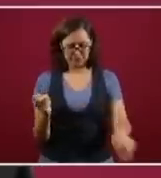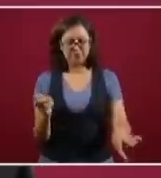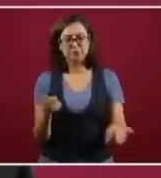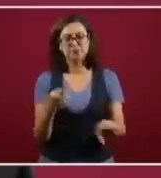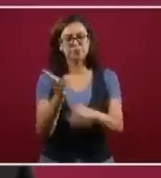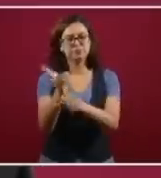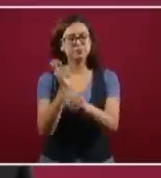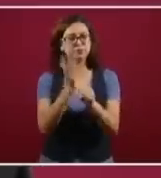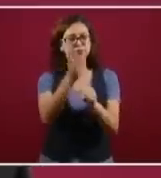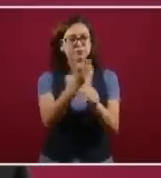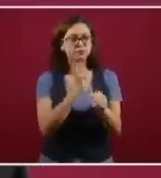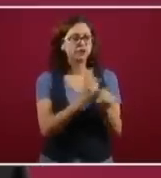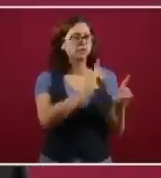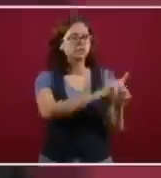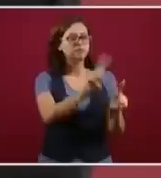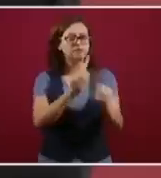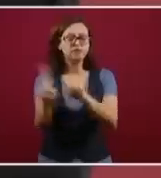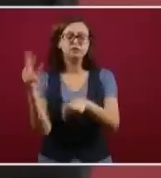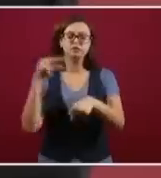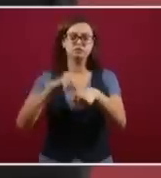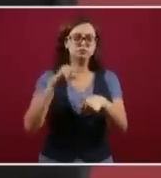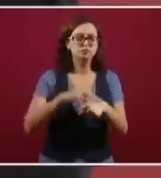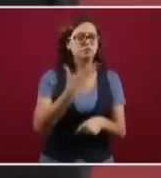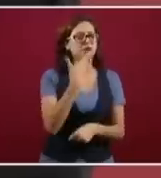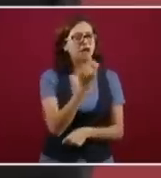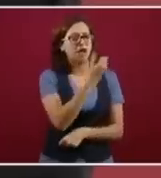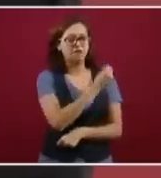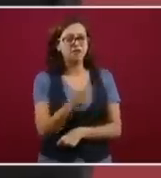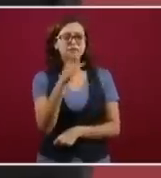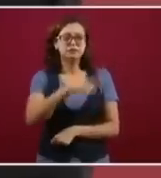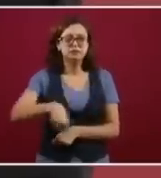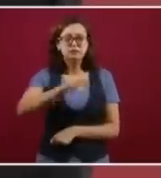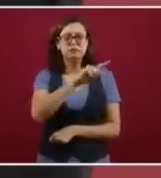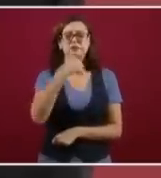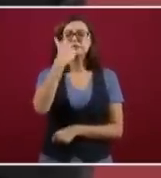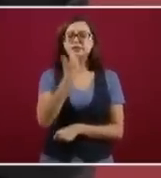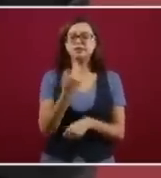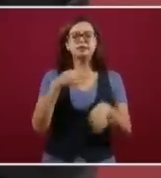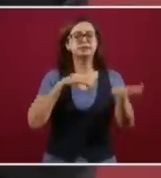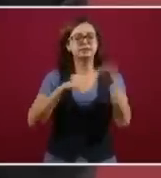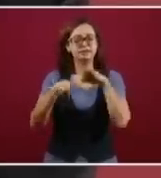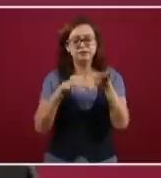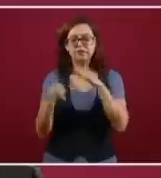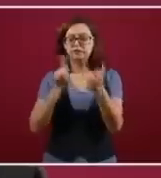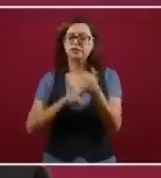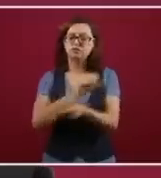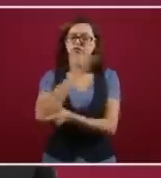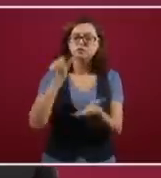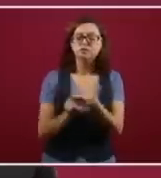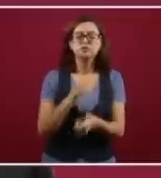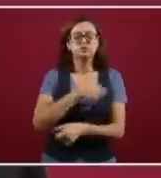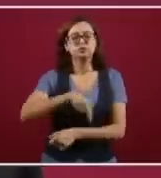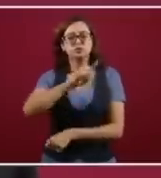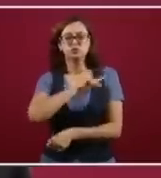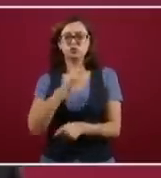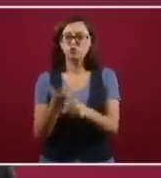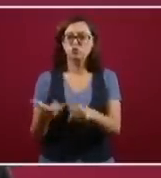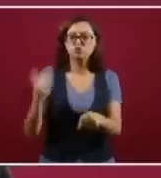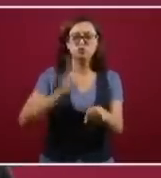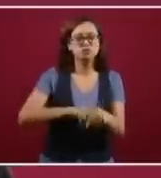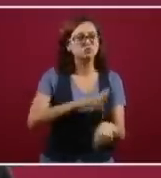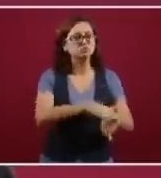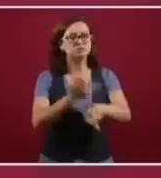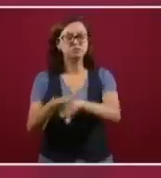médicos, a especialistas que quieran trabajar en centros de salud, en hospitales. Vamos a hacer